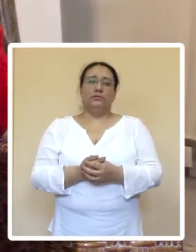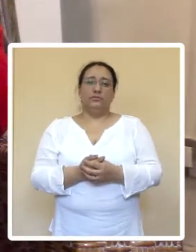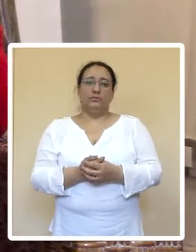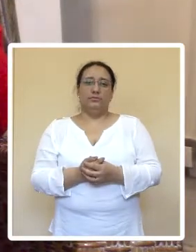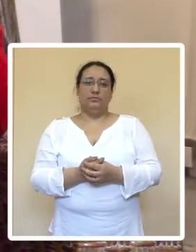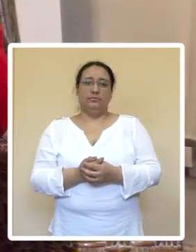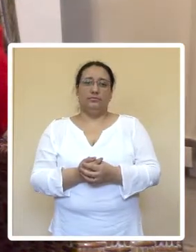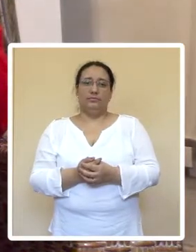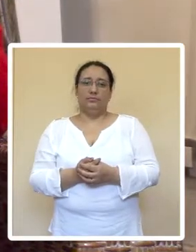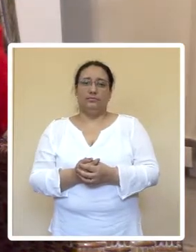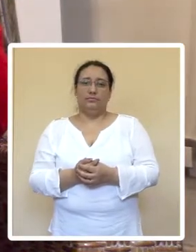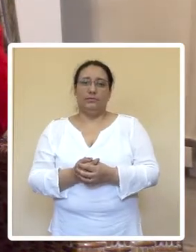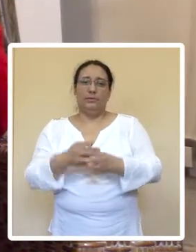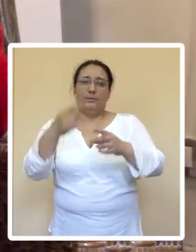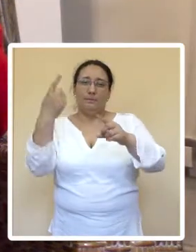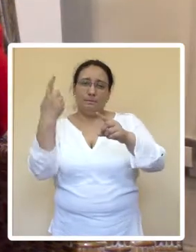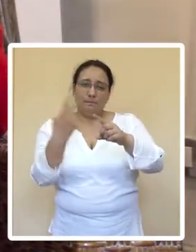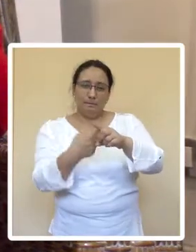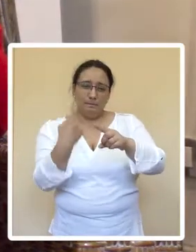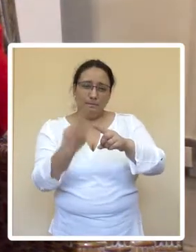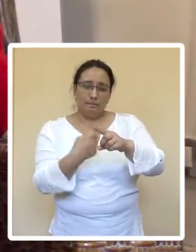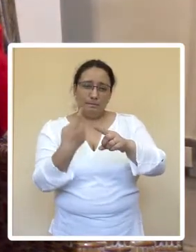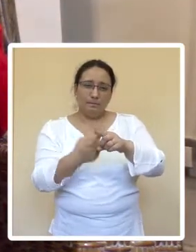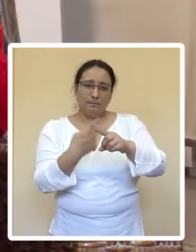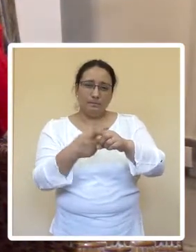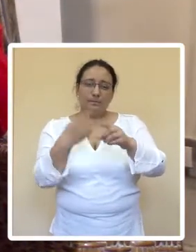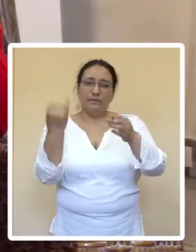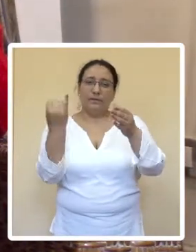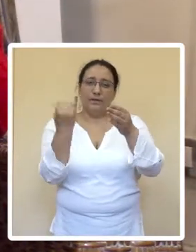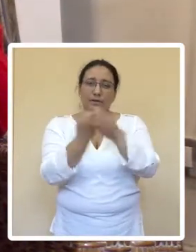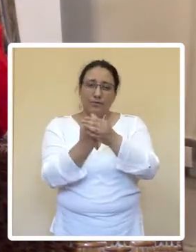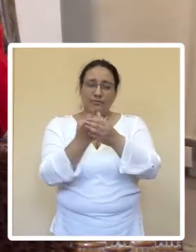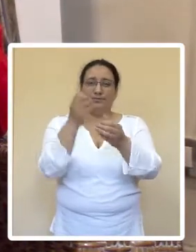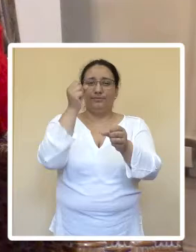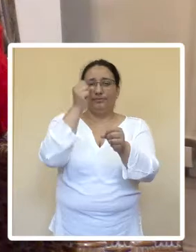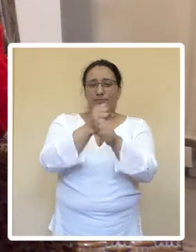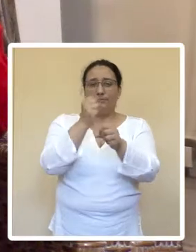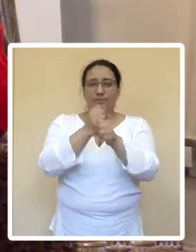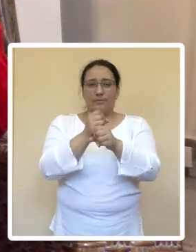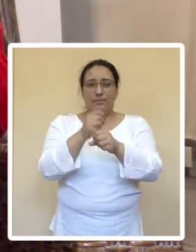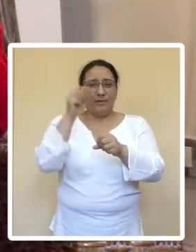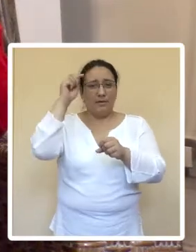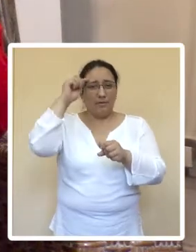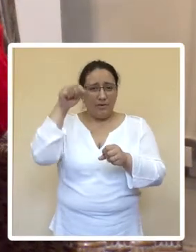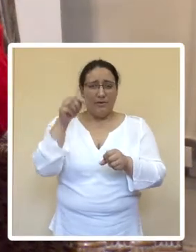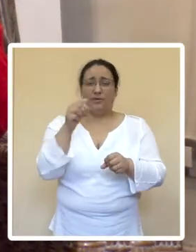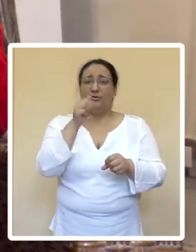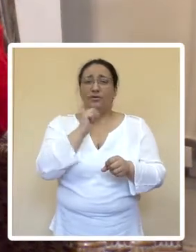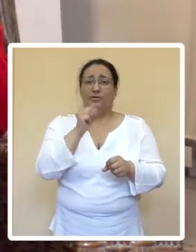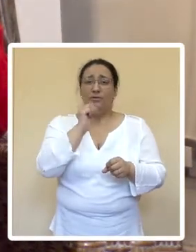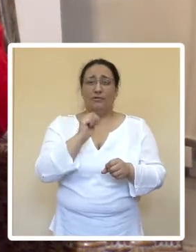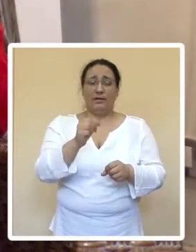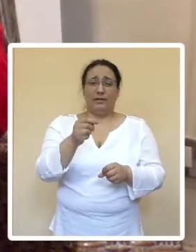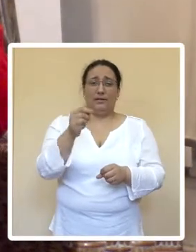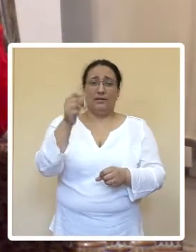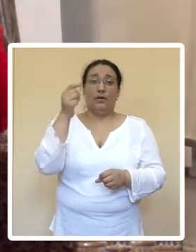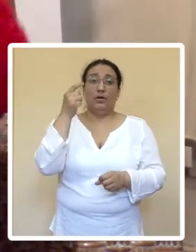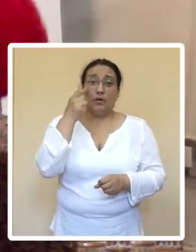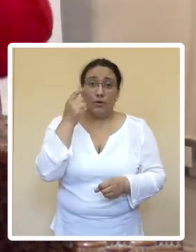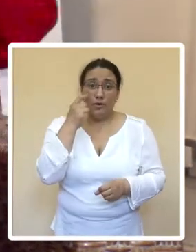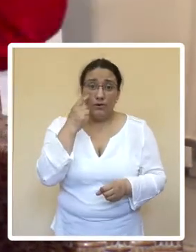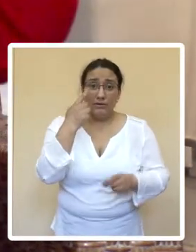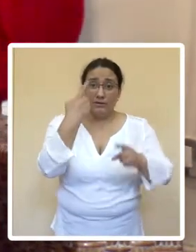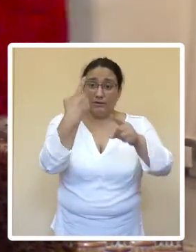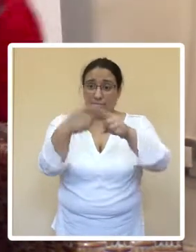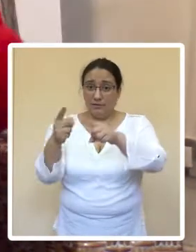de inclusión laboral, pero no hemos sido capaces de ver las distintas discapacidades que